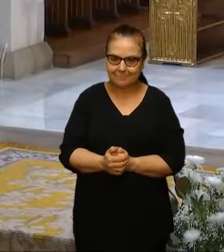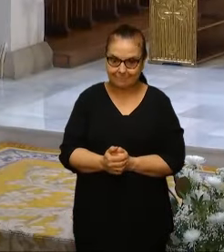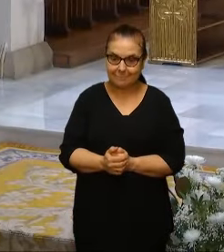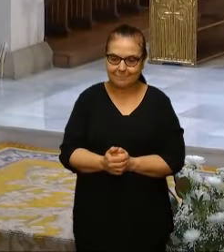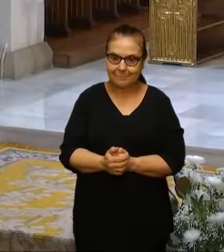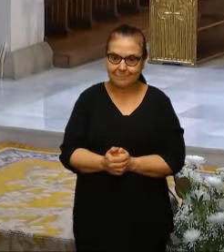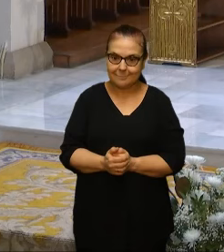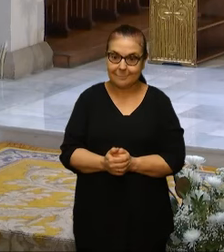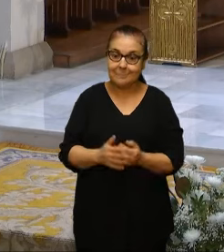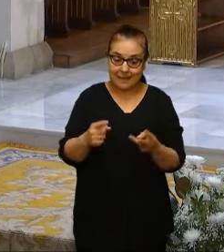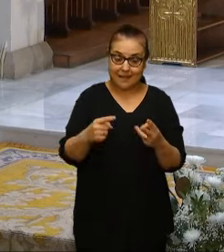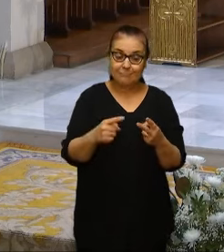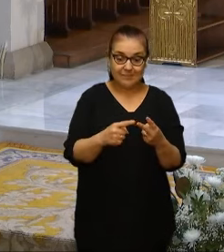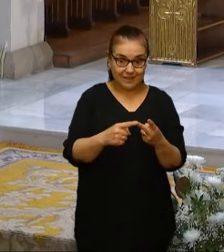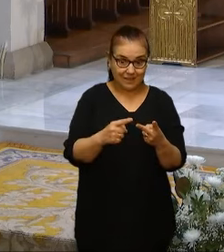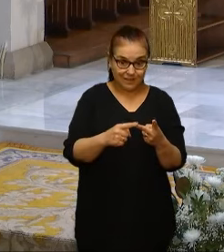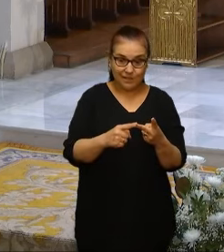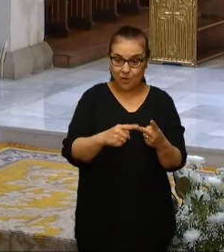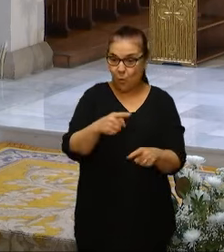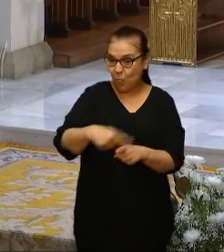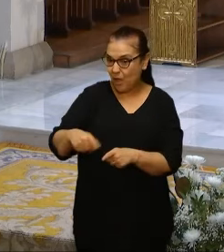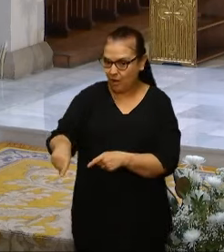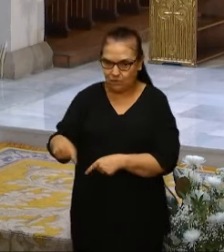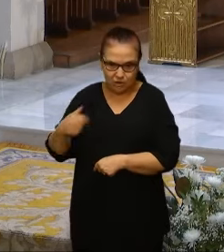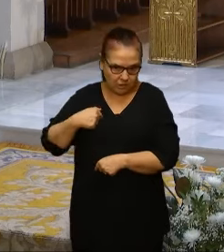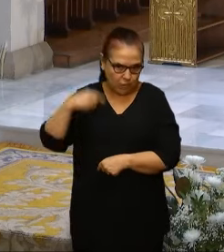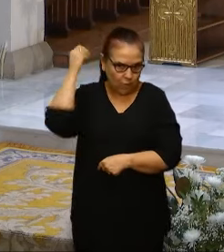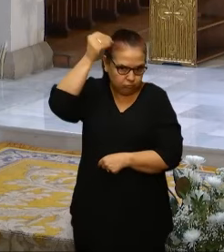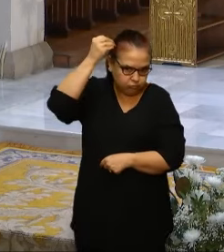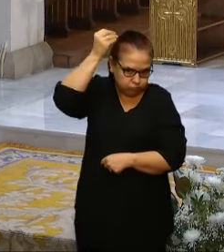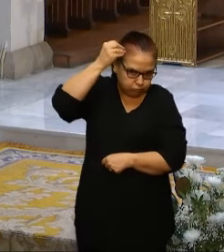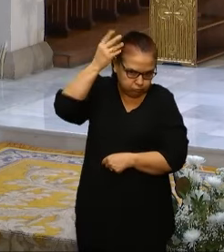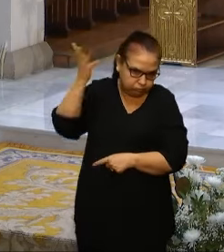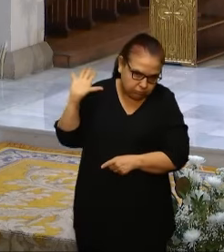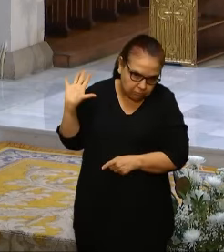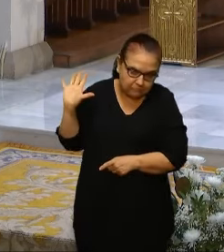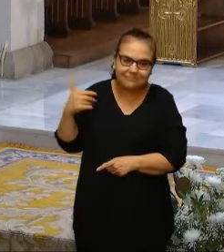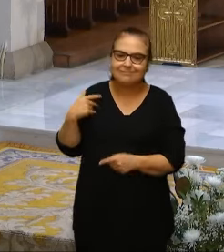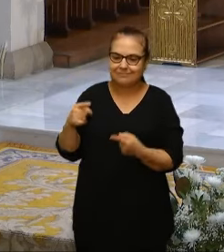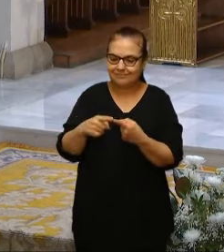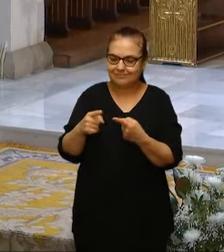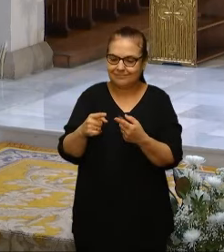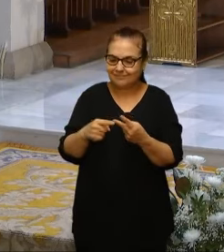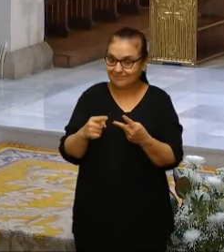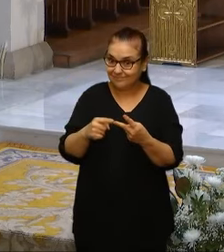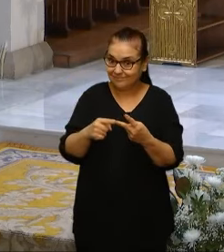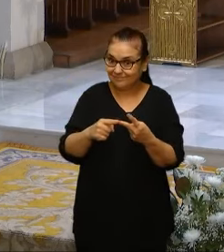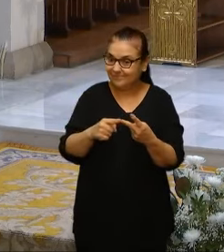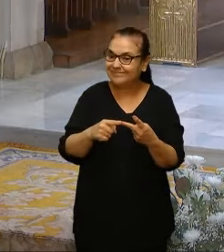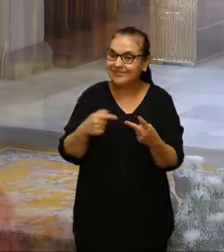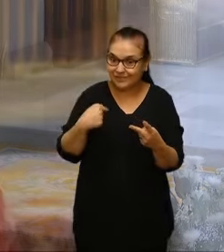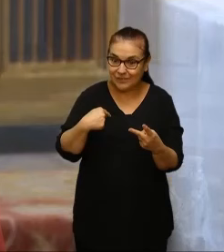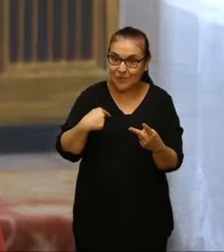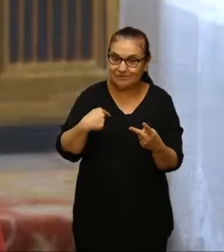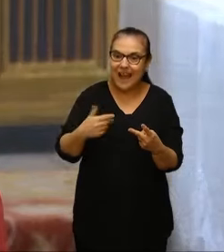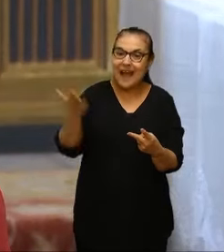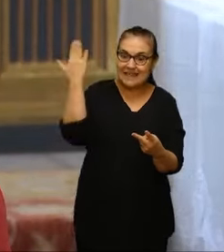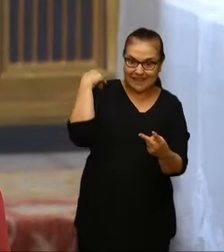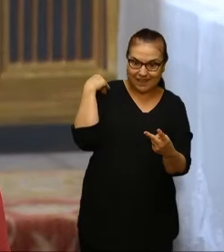Y la segunda, segundo flash que me ha venido, ha sido que, celebrado